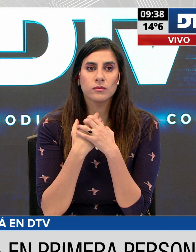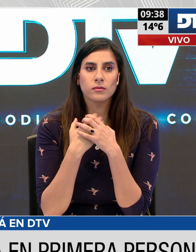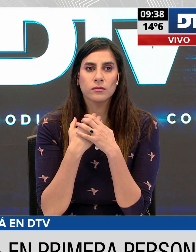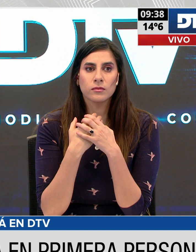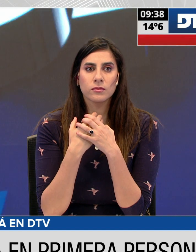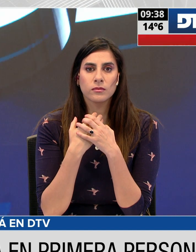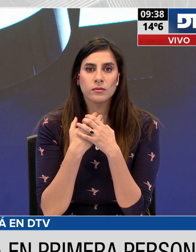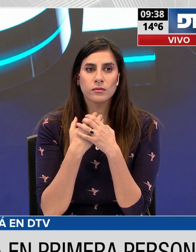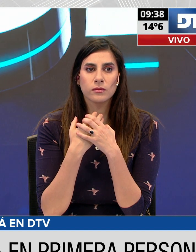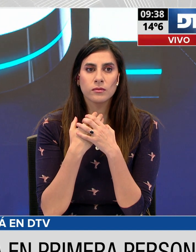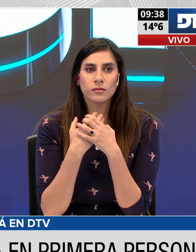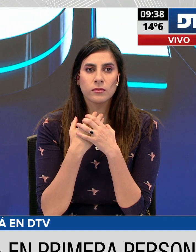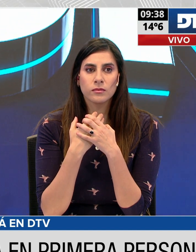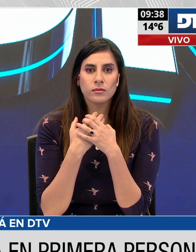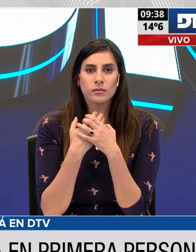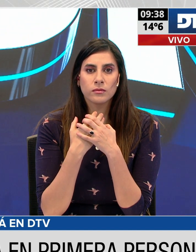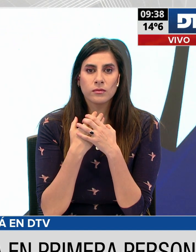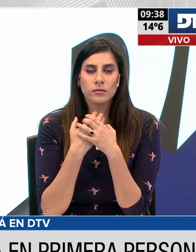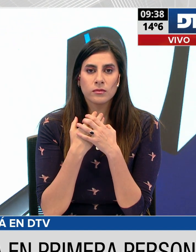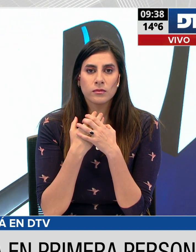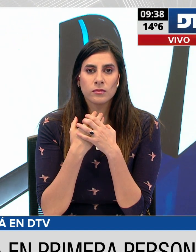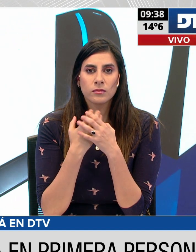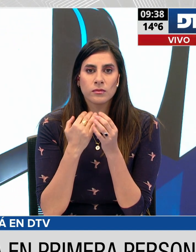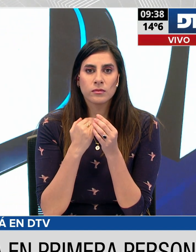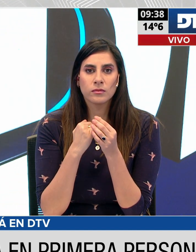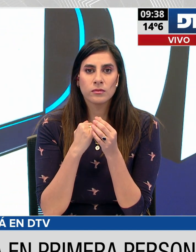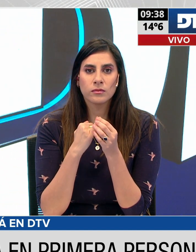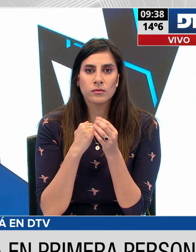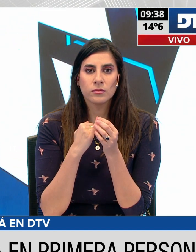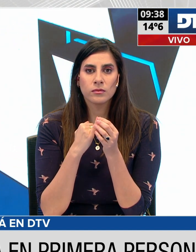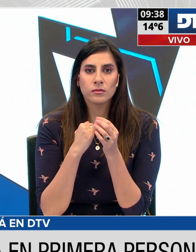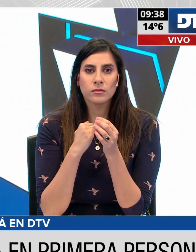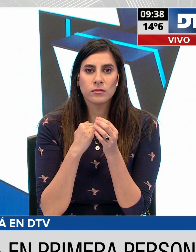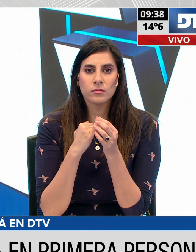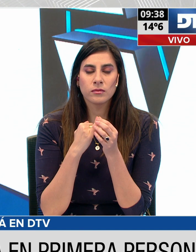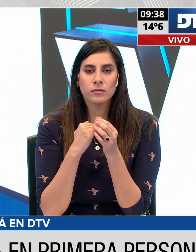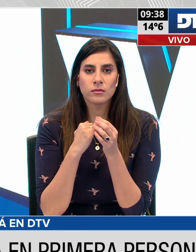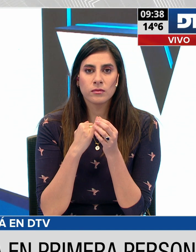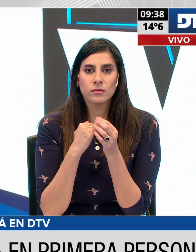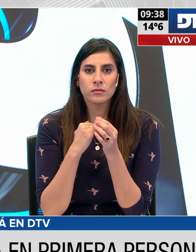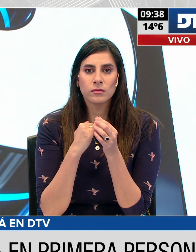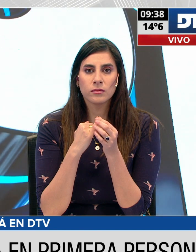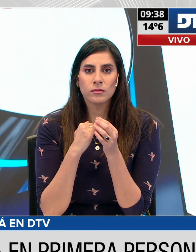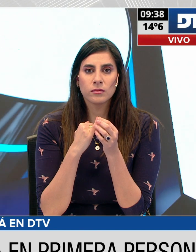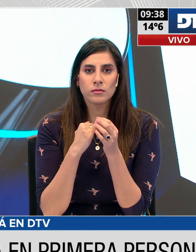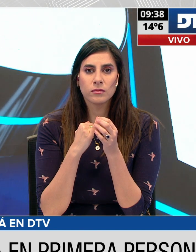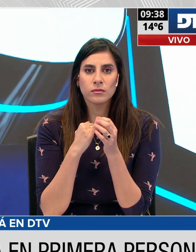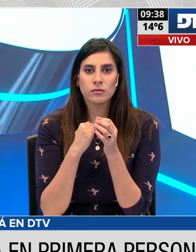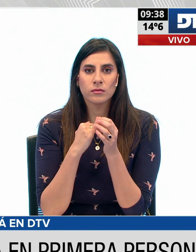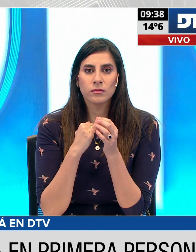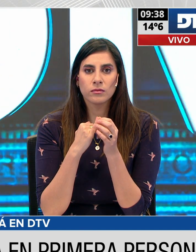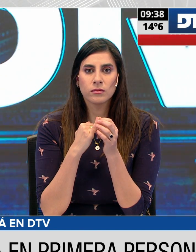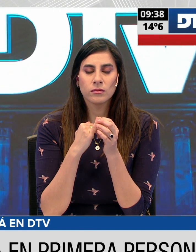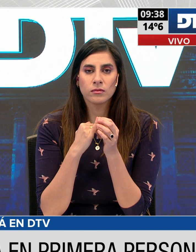de proyectos de ley que tienen que ver con creación de universidades, proyecto de ley que viene demorado desde hace tiempo, por